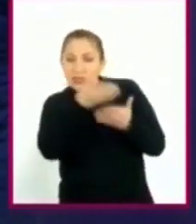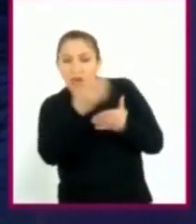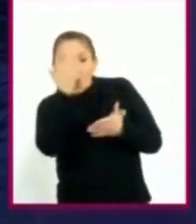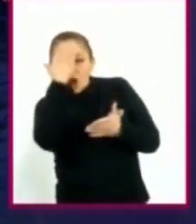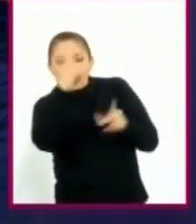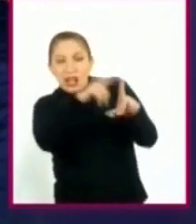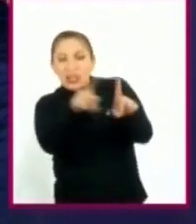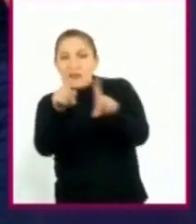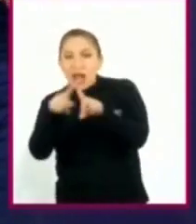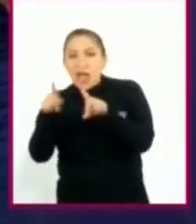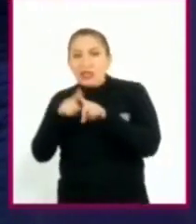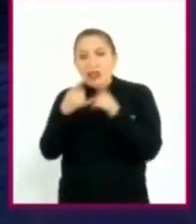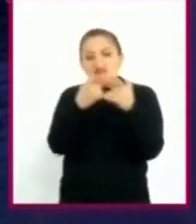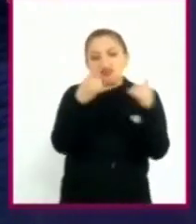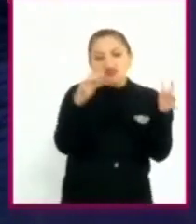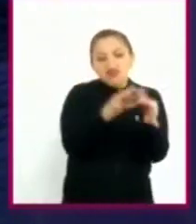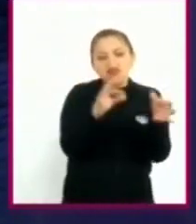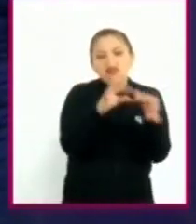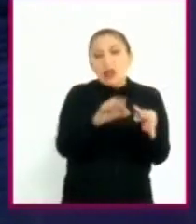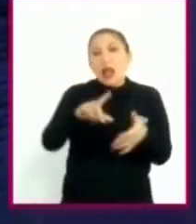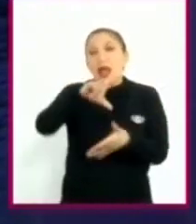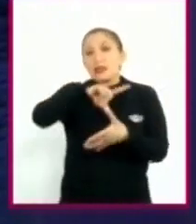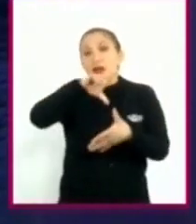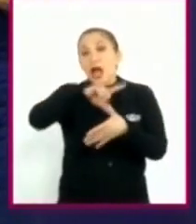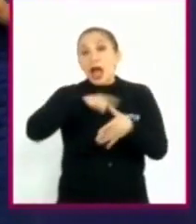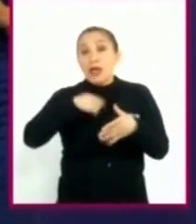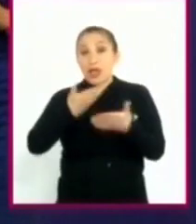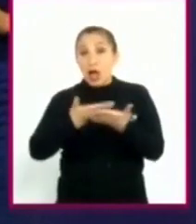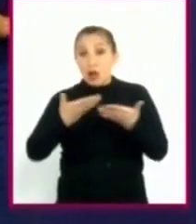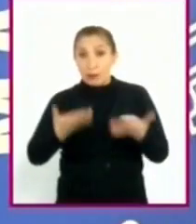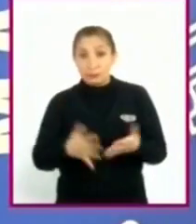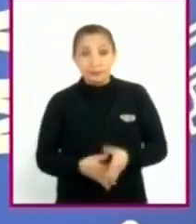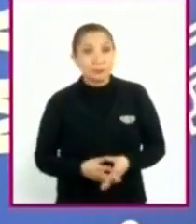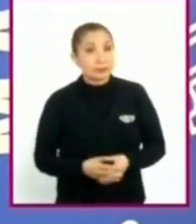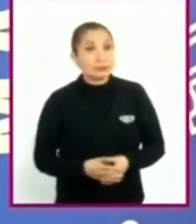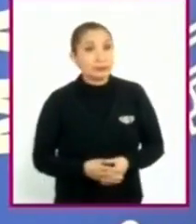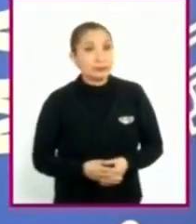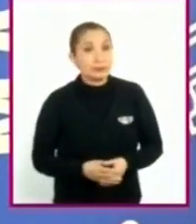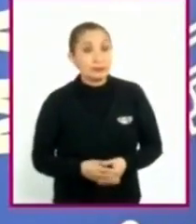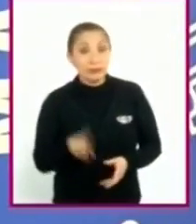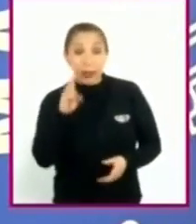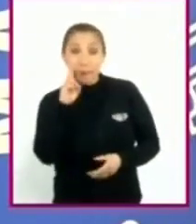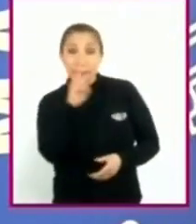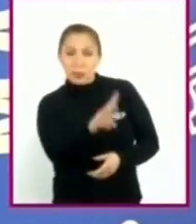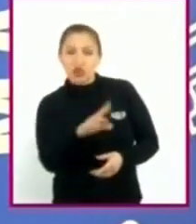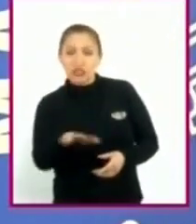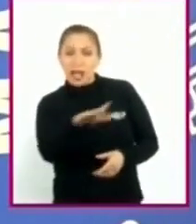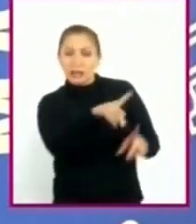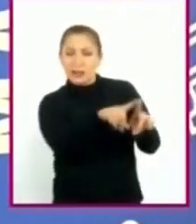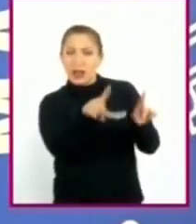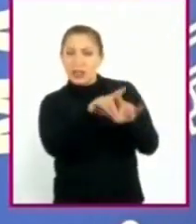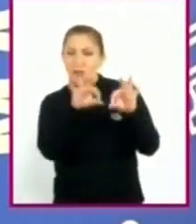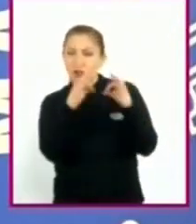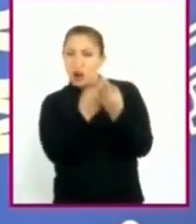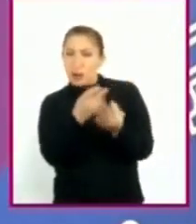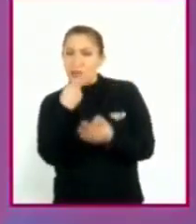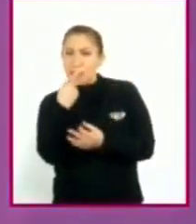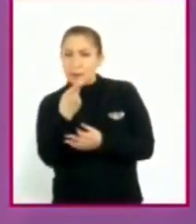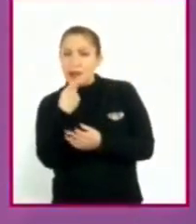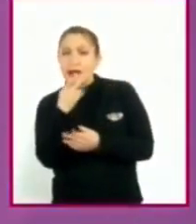las variantes de la narrativa latinoamericana contemporánea. Vimos que las variantes lingüísticas pueden